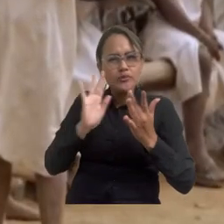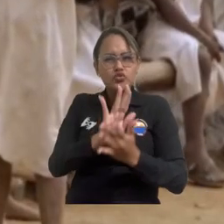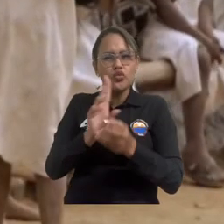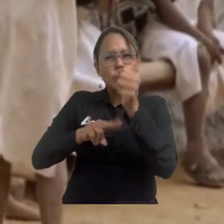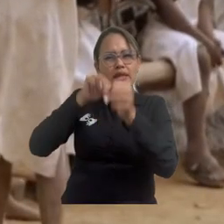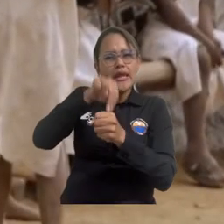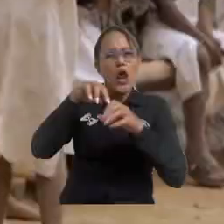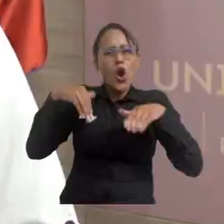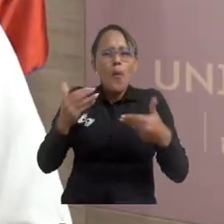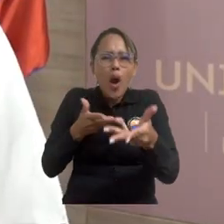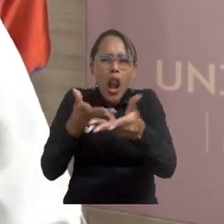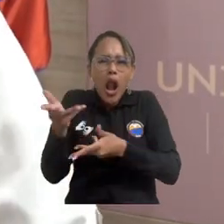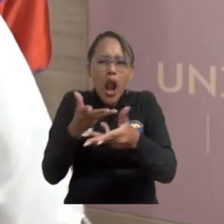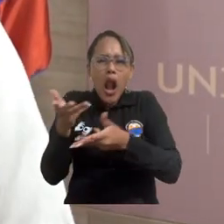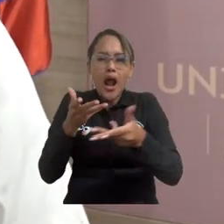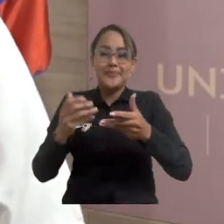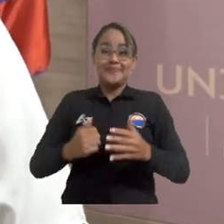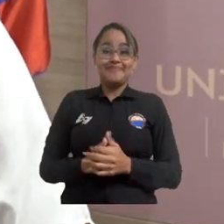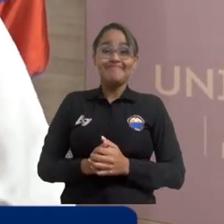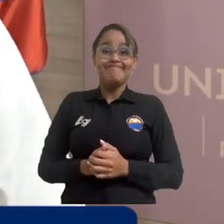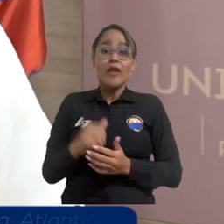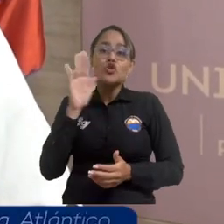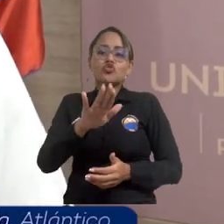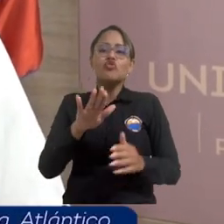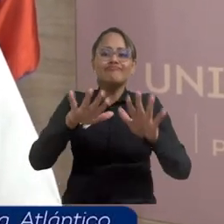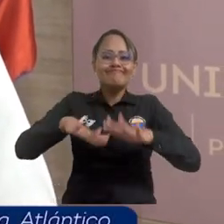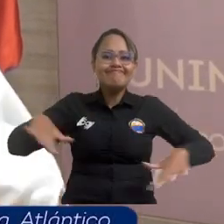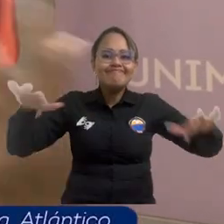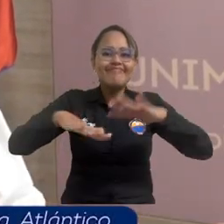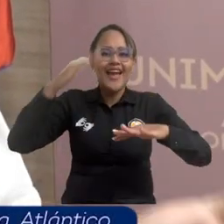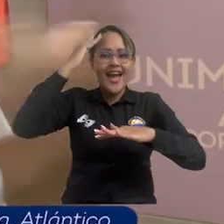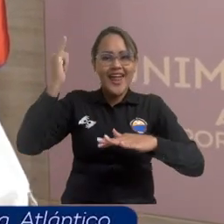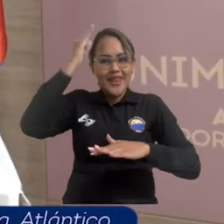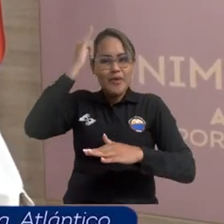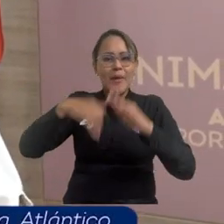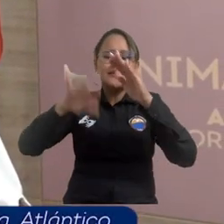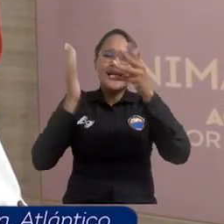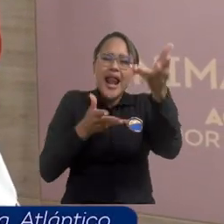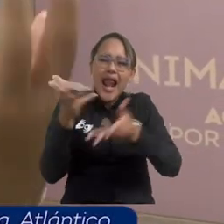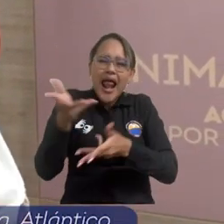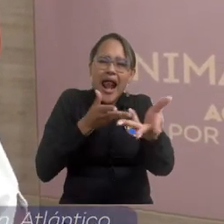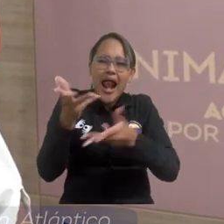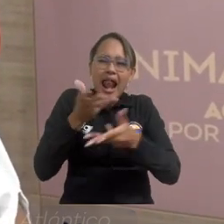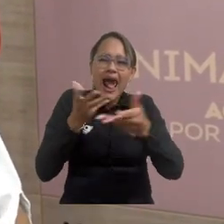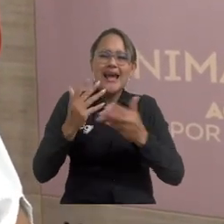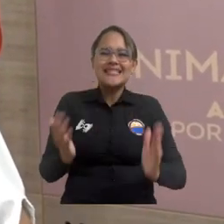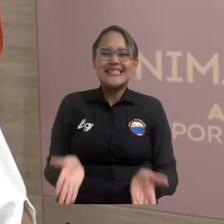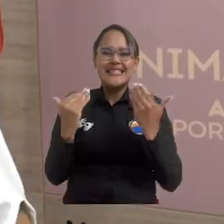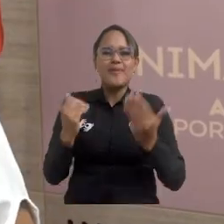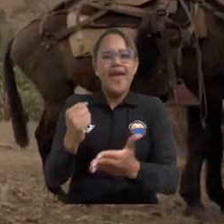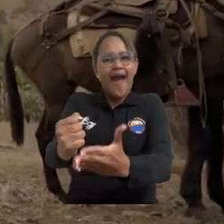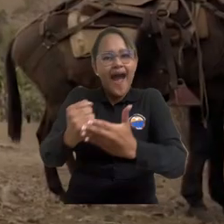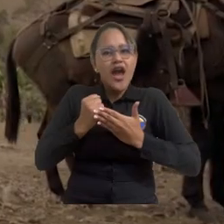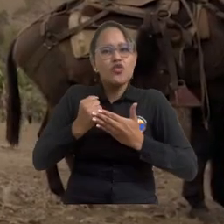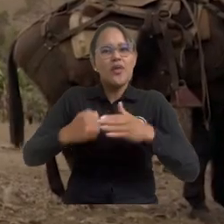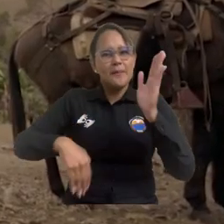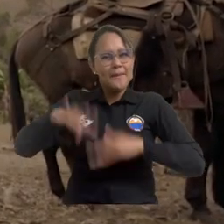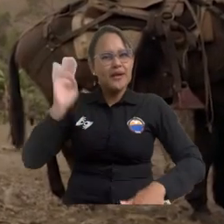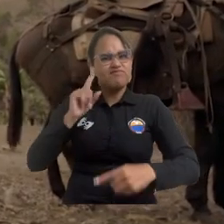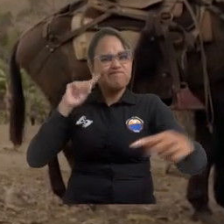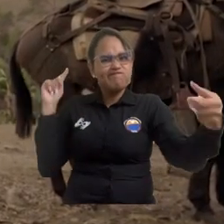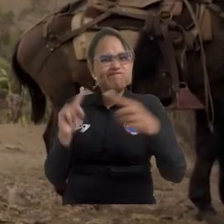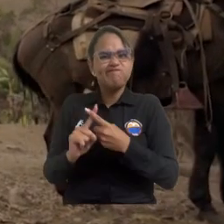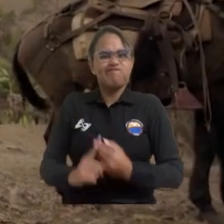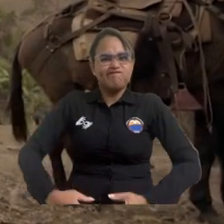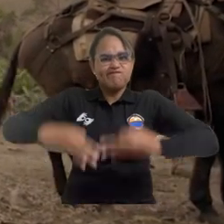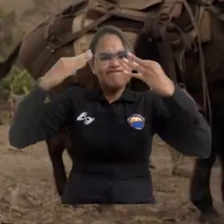comunidades indígenas. Estos espacios académicos, lejos de ser alejados de la realidad, lo que nos permiten es precisamente aterrizar